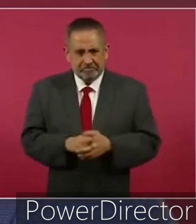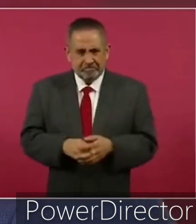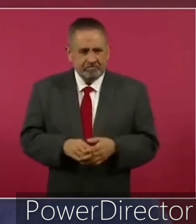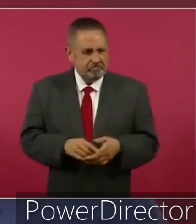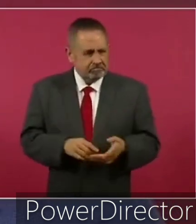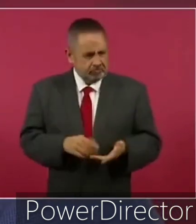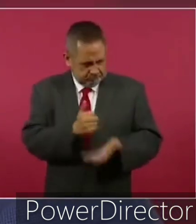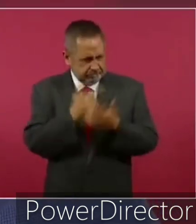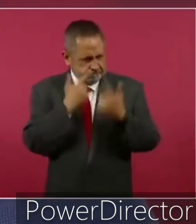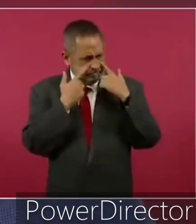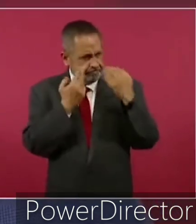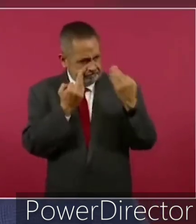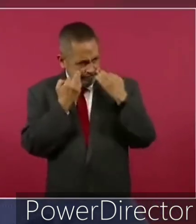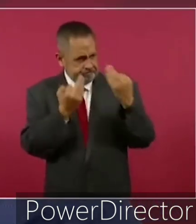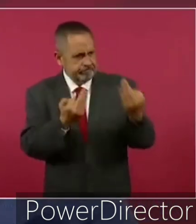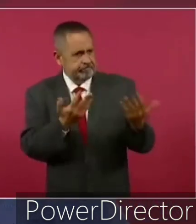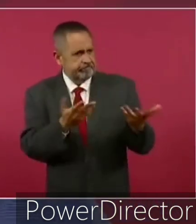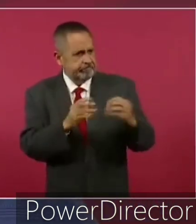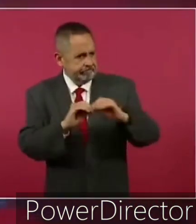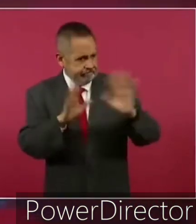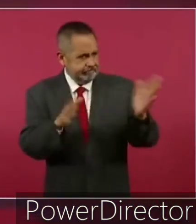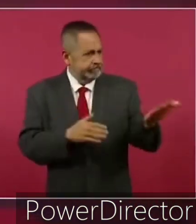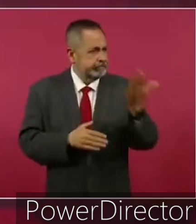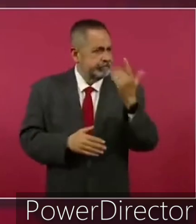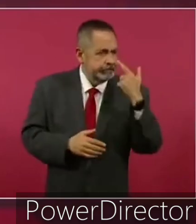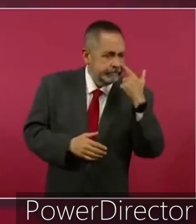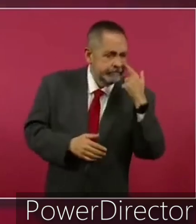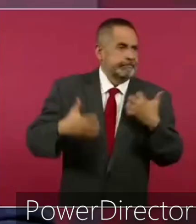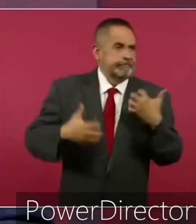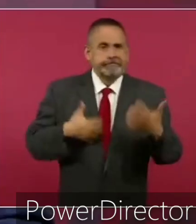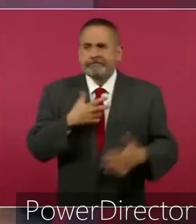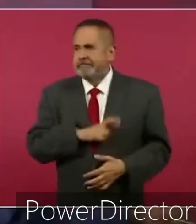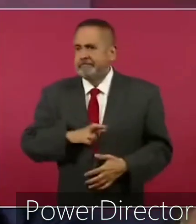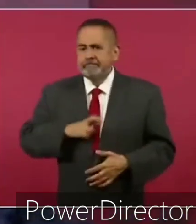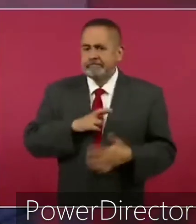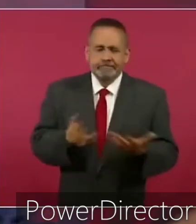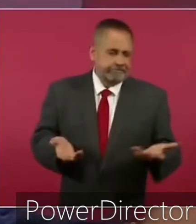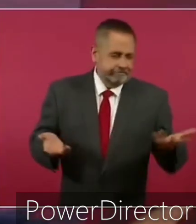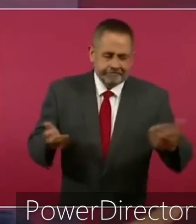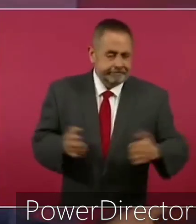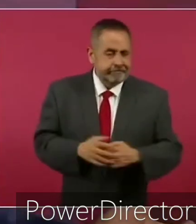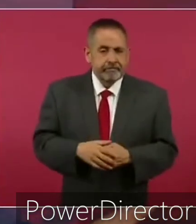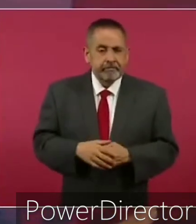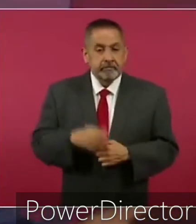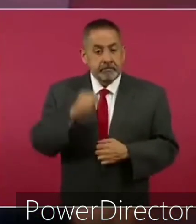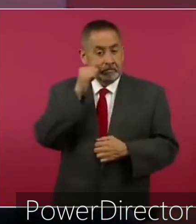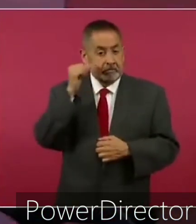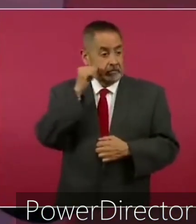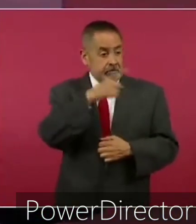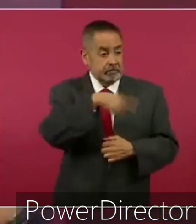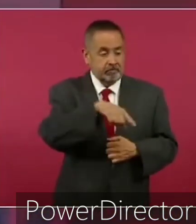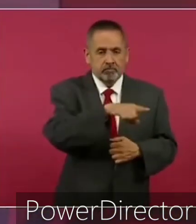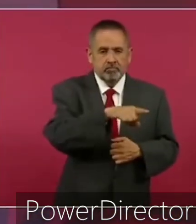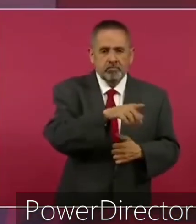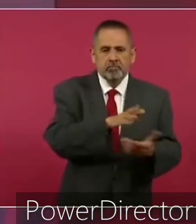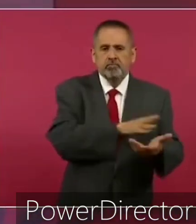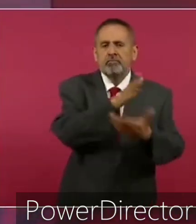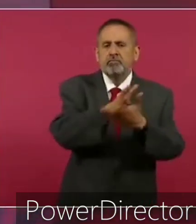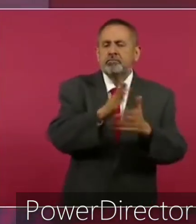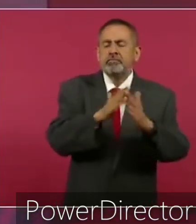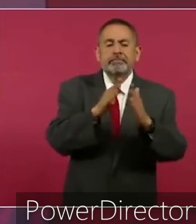Ayuda mucho a transparentar la vida pública. Ayer fueron a la casa donde vive